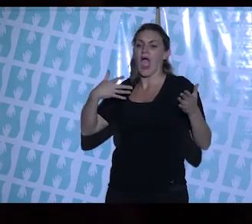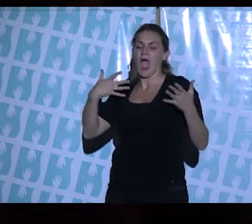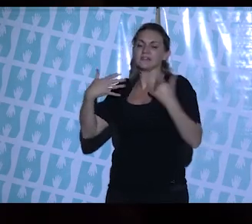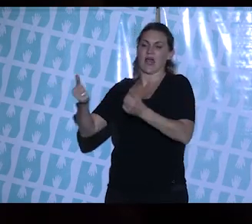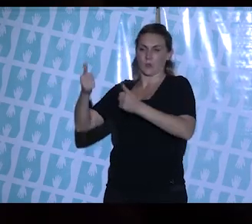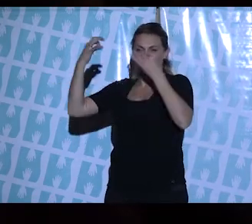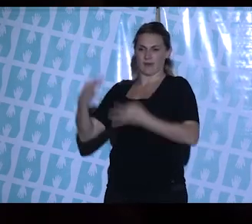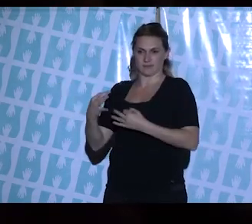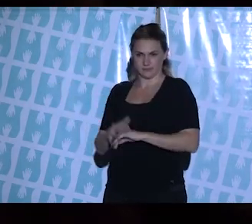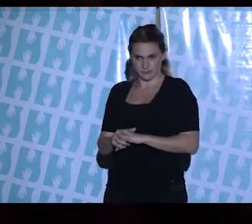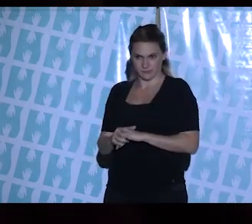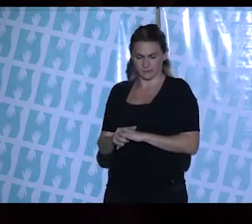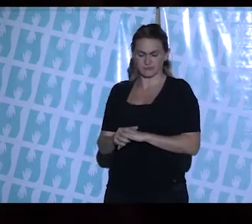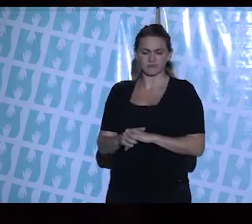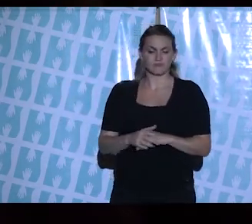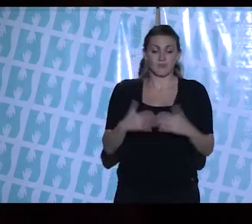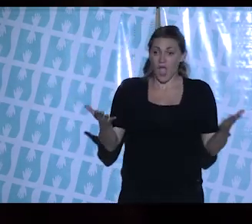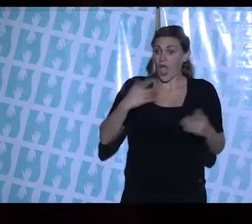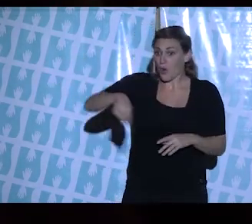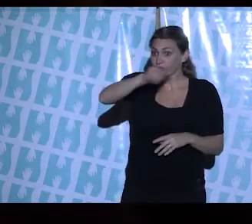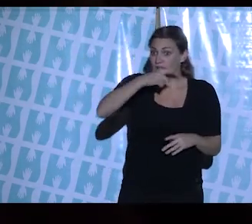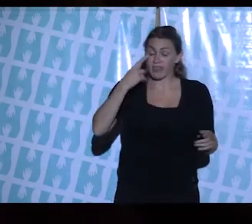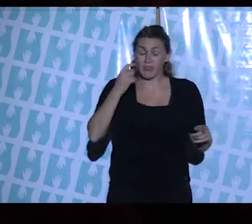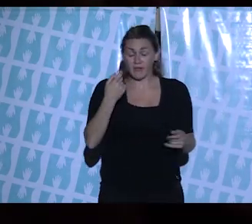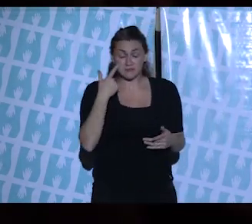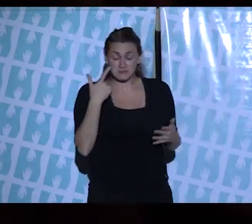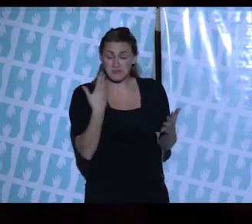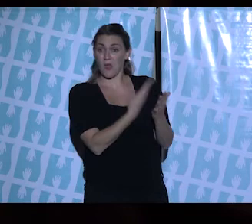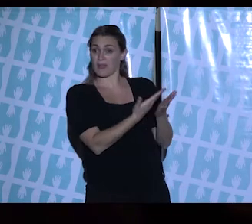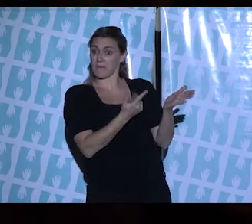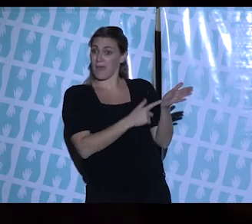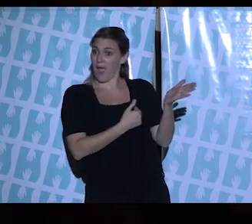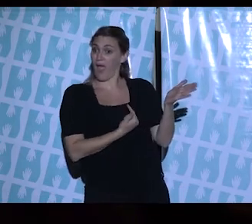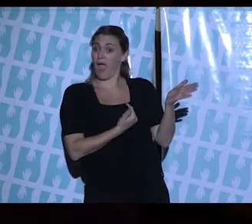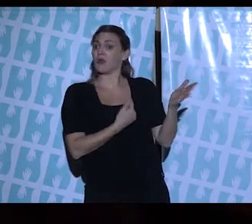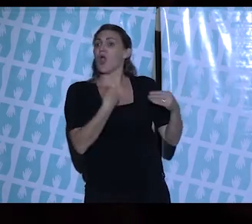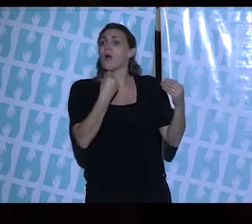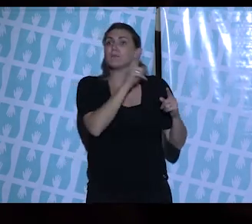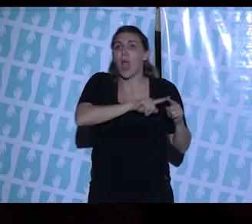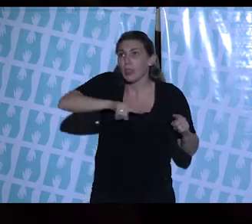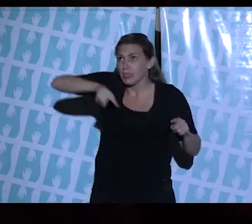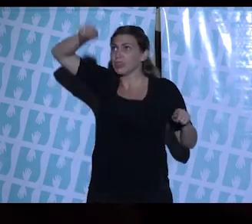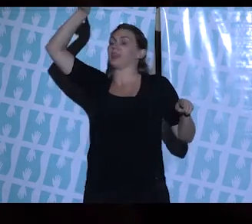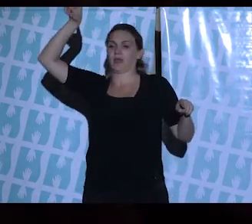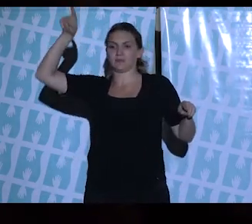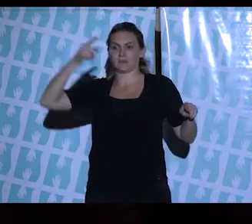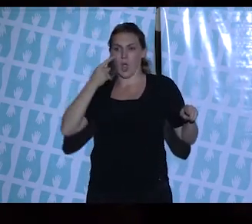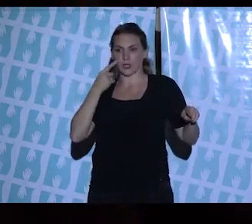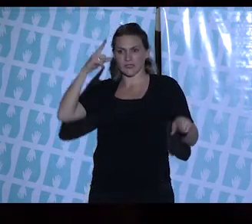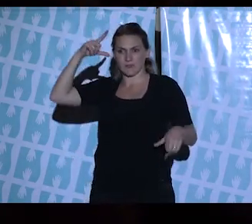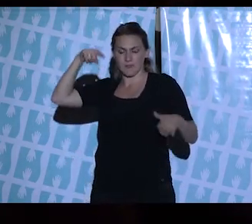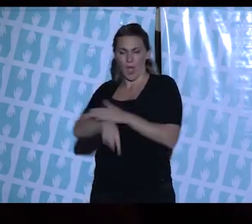se fue dando. Y fíjense a dónde ha llegado el conocimiento. Yo les dije que el